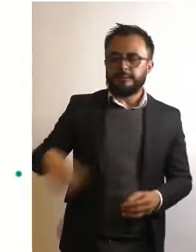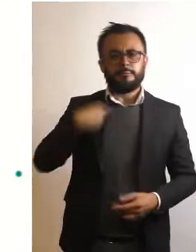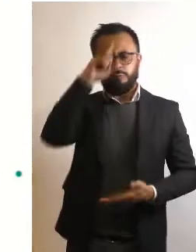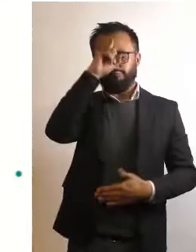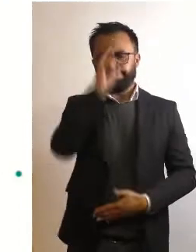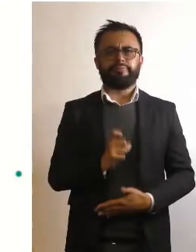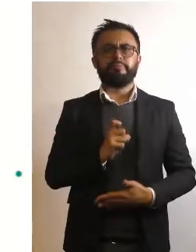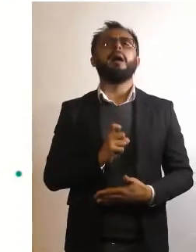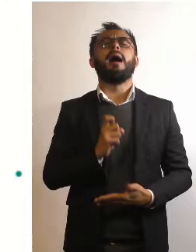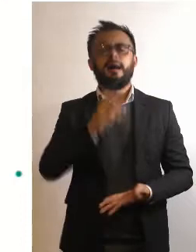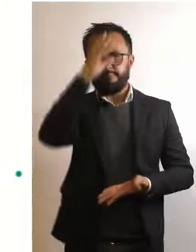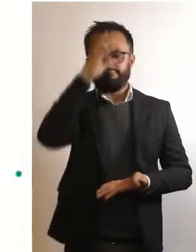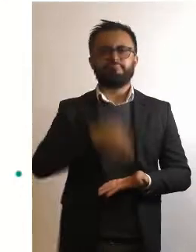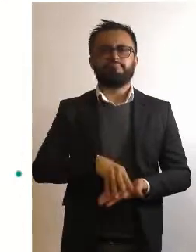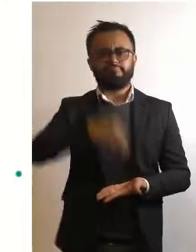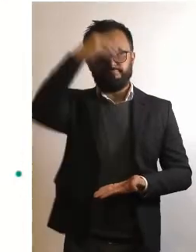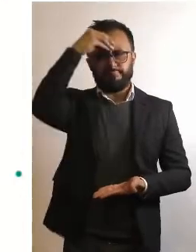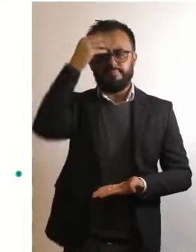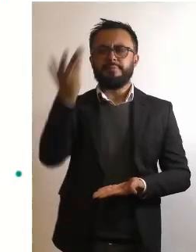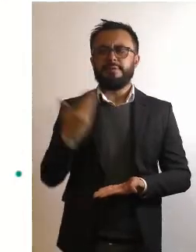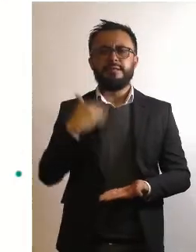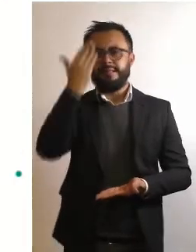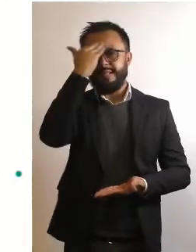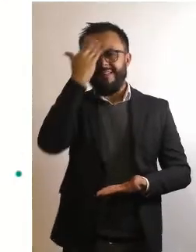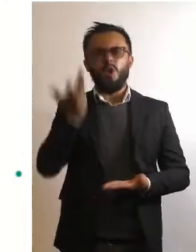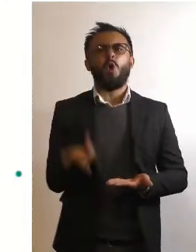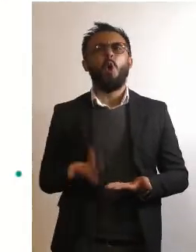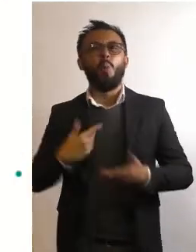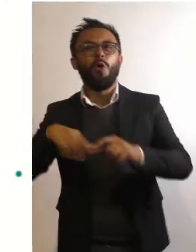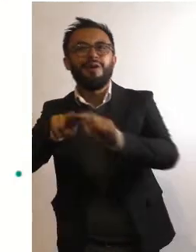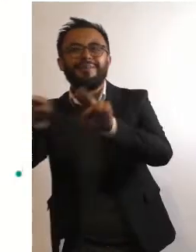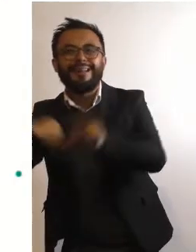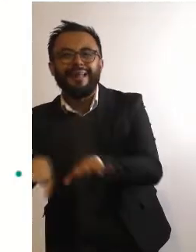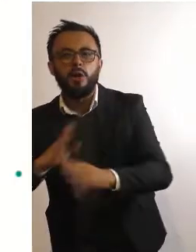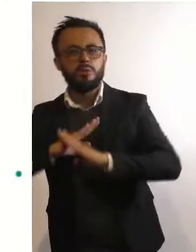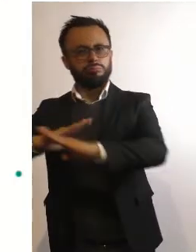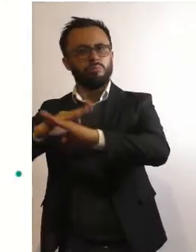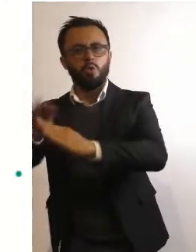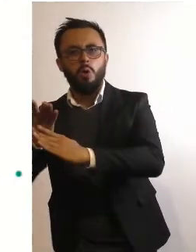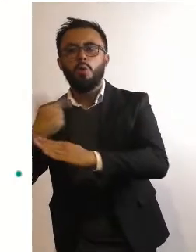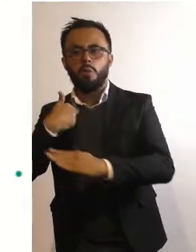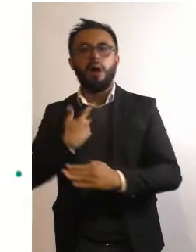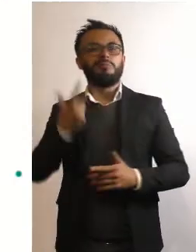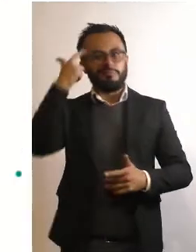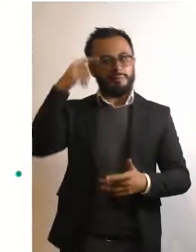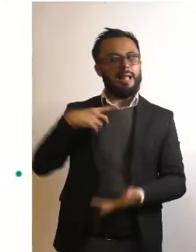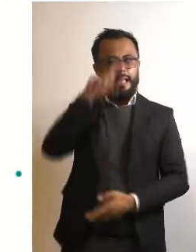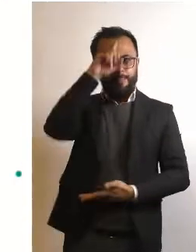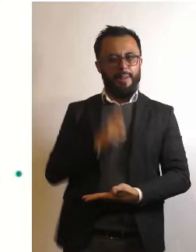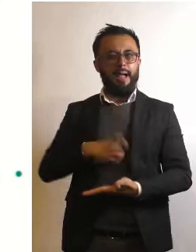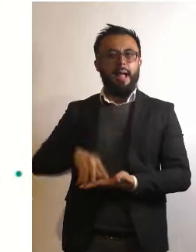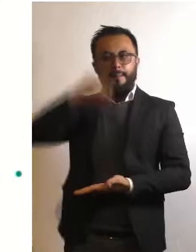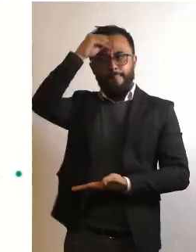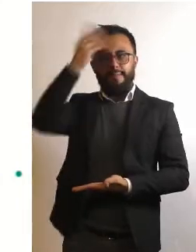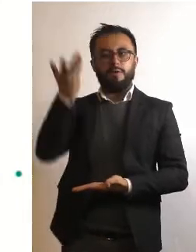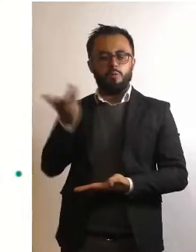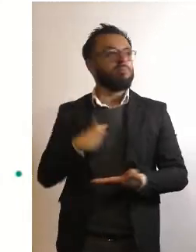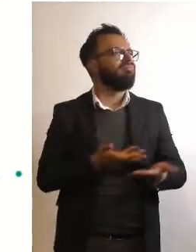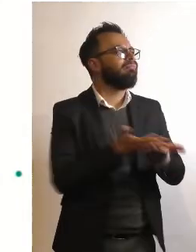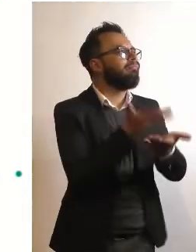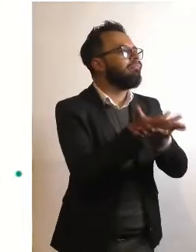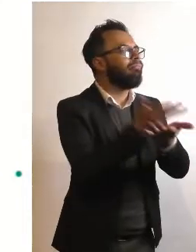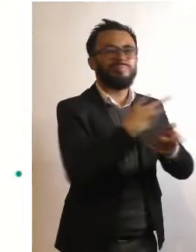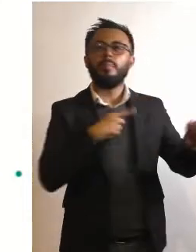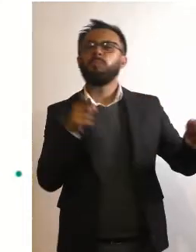cómo lograr esta ciberseguridad, en razón a que hemos visto cómo otras universidades han tenido las mismas dificultades, no